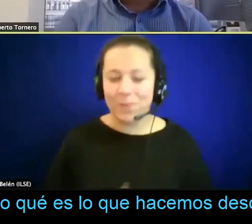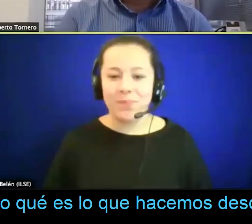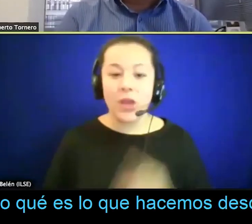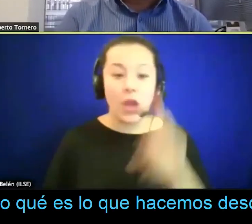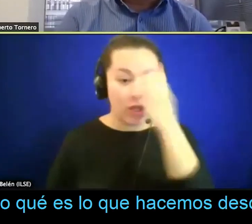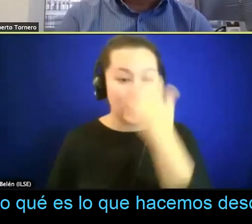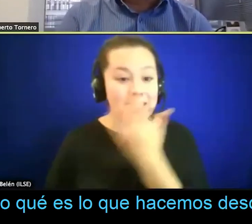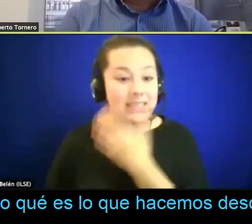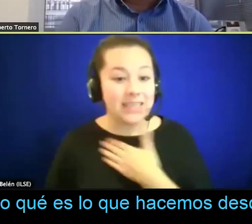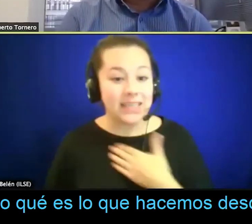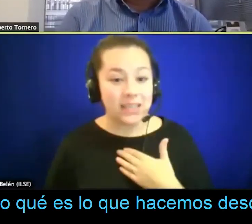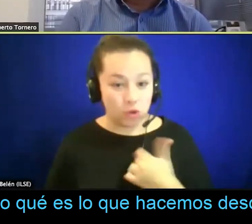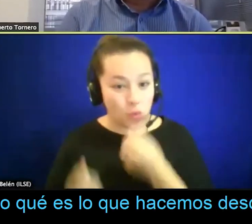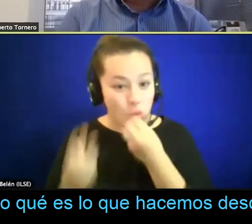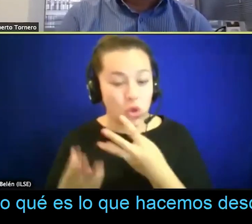Carlos, un poco qué es lo que hacemos